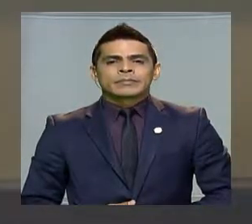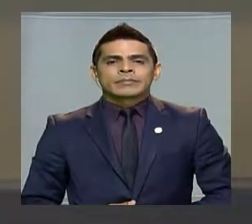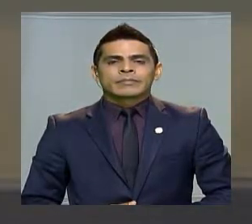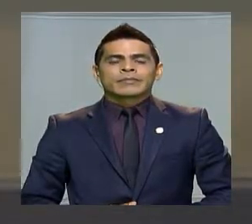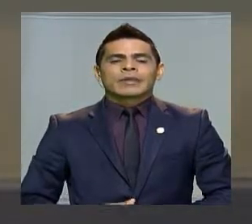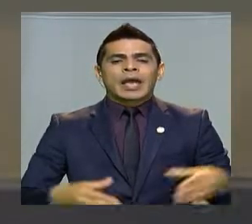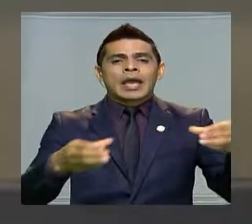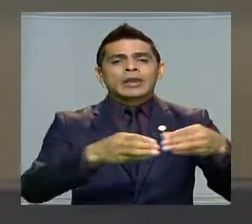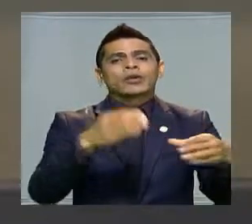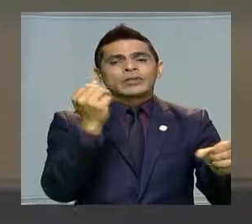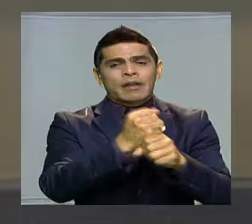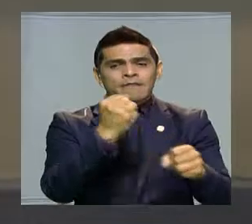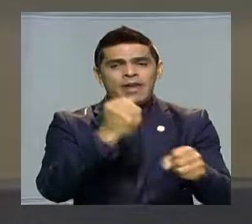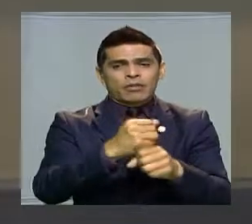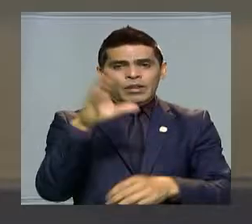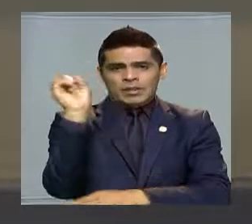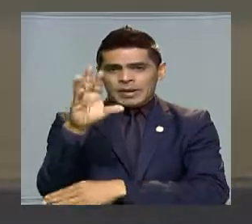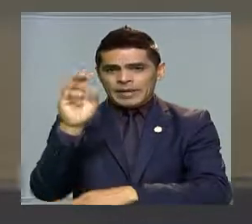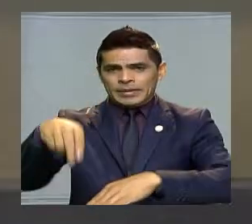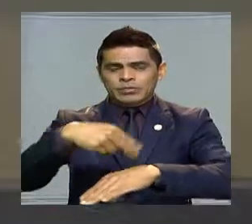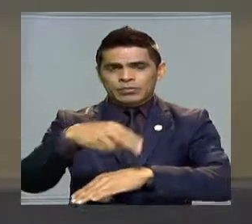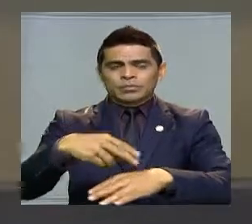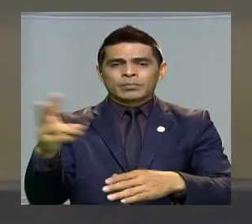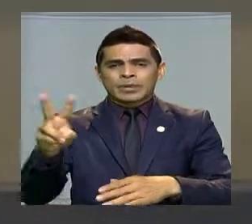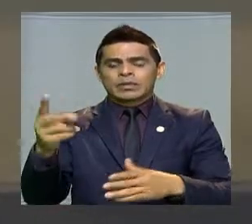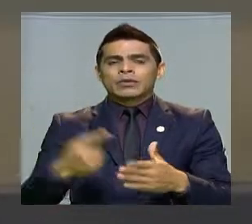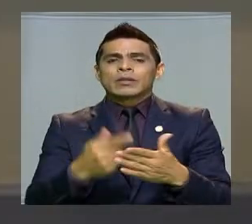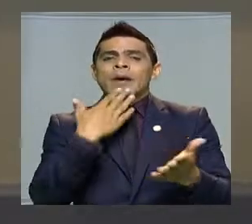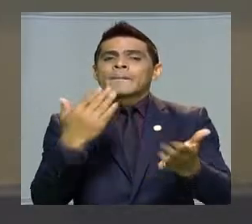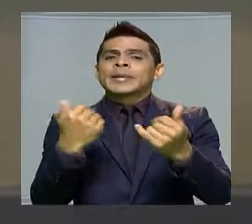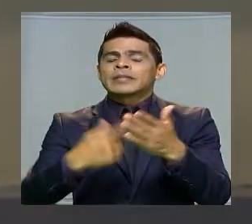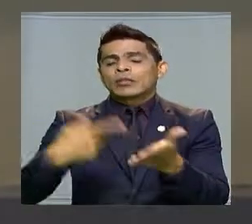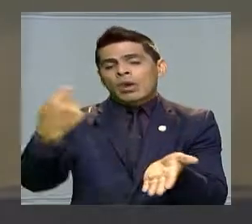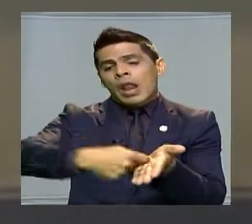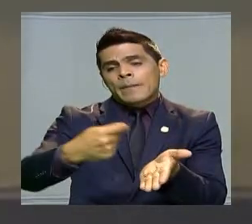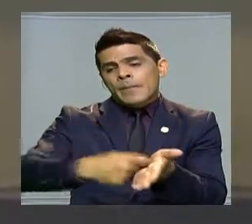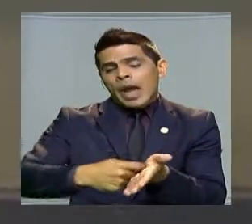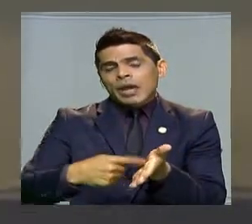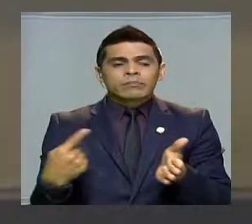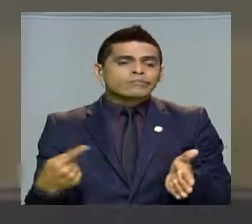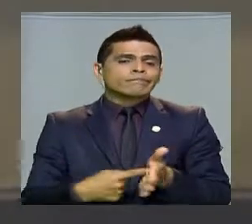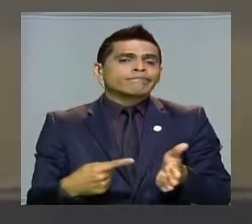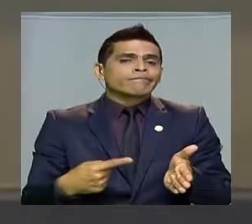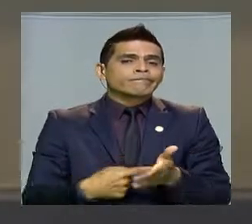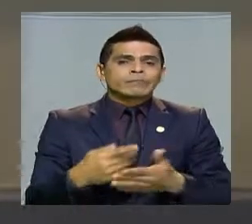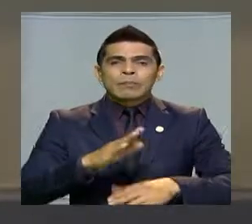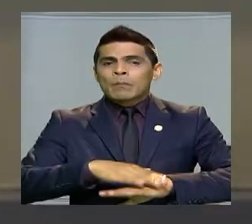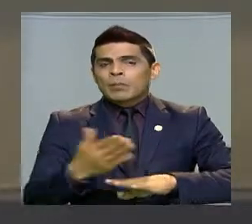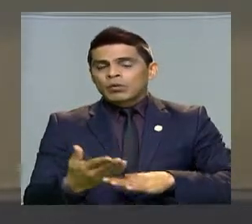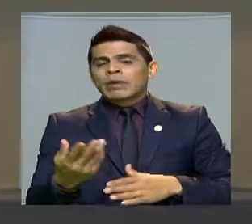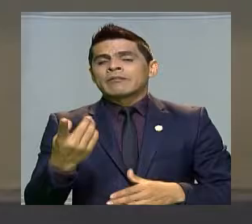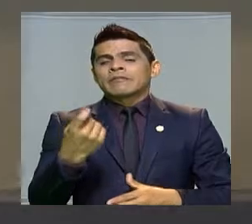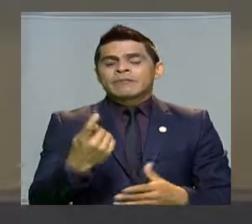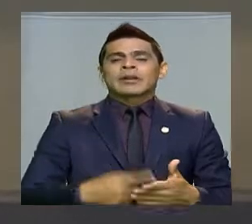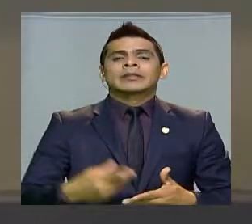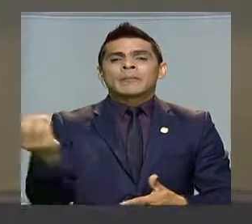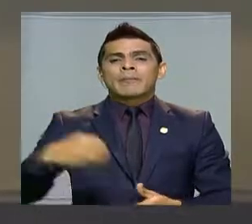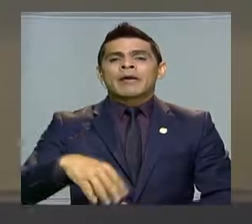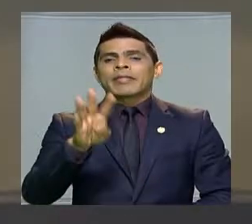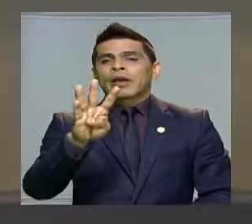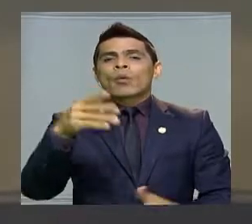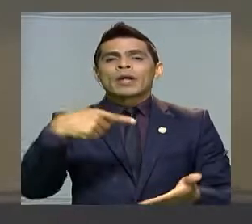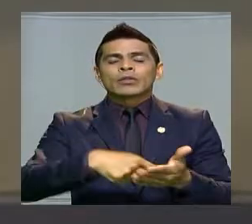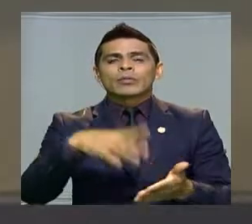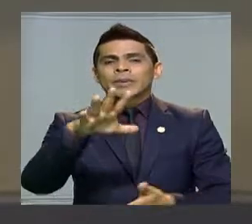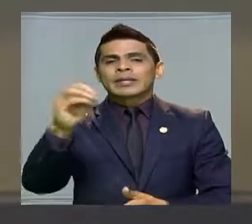Y el Sindicato de Trabajadores del Parlamento Venezolano exige pago de sueldos y pasivos laborales. Reiteran que son más de 4.500 empleados